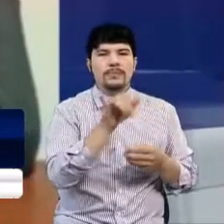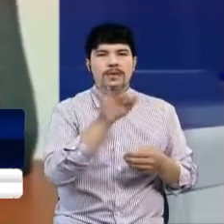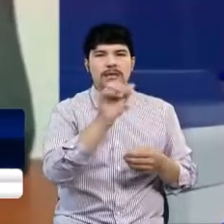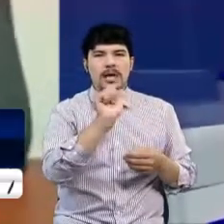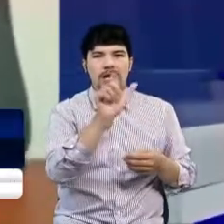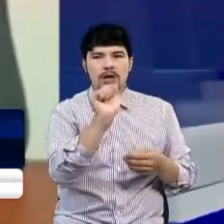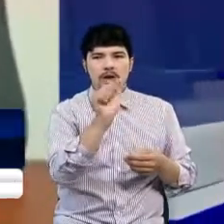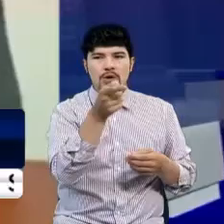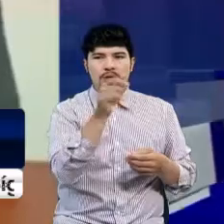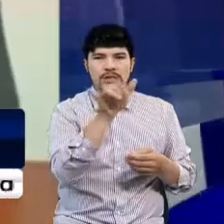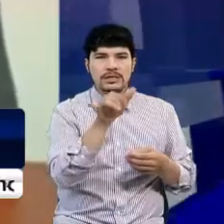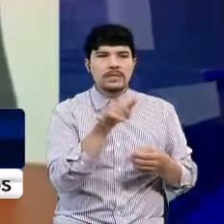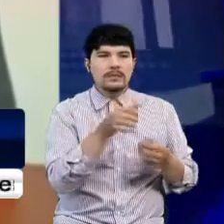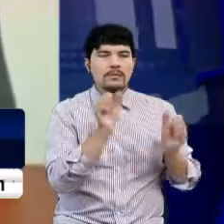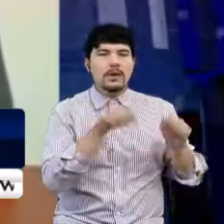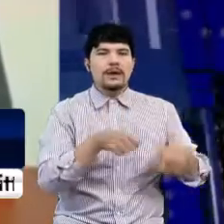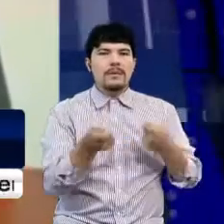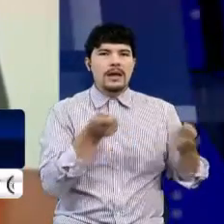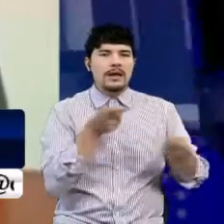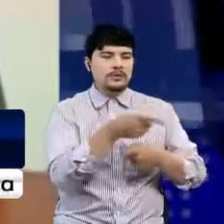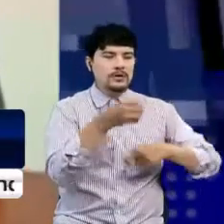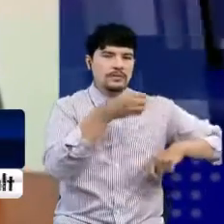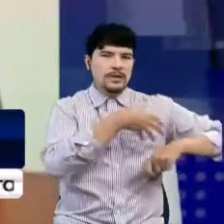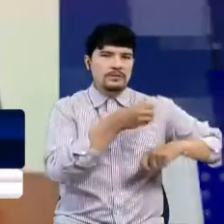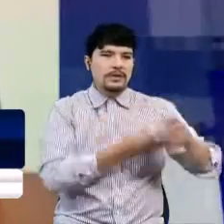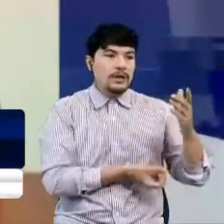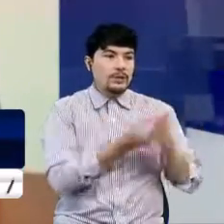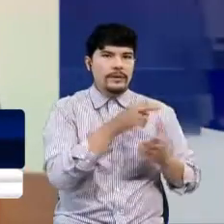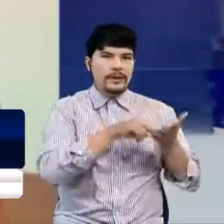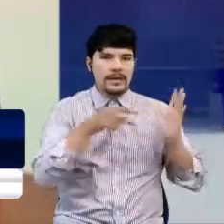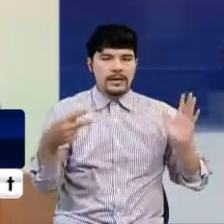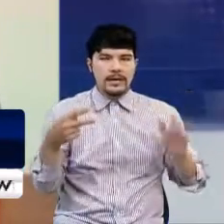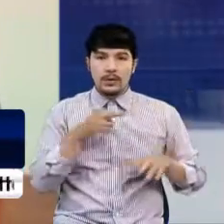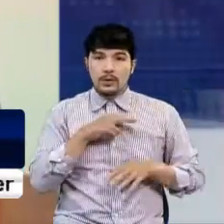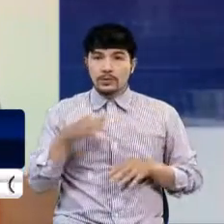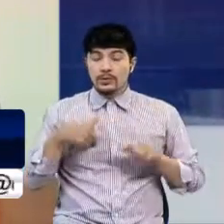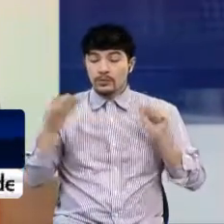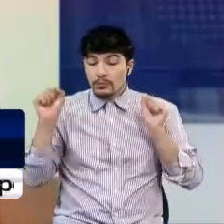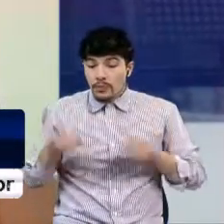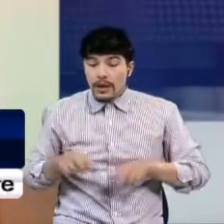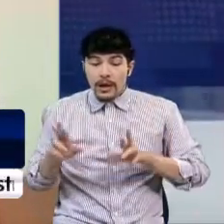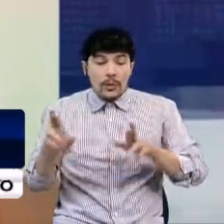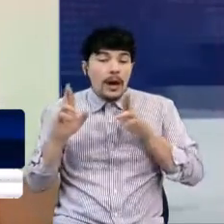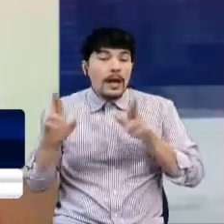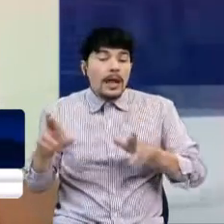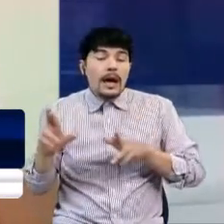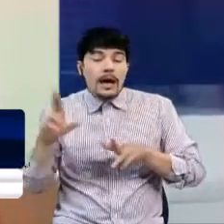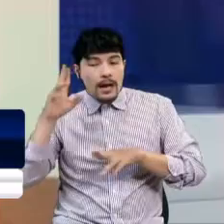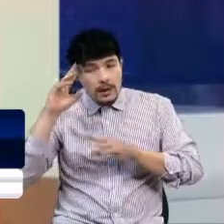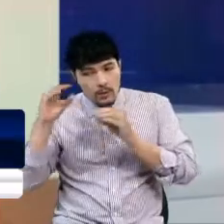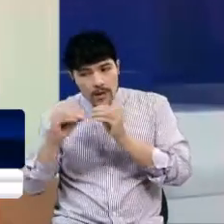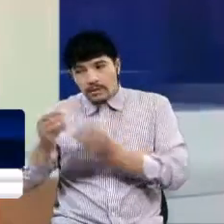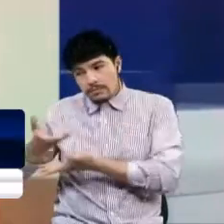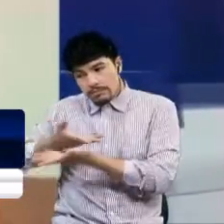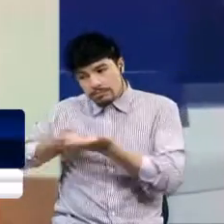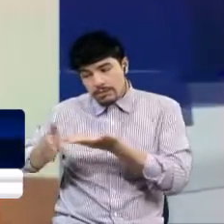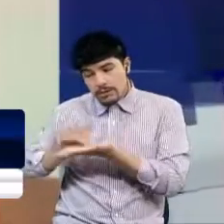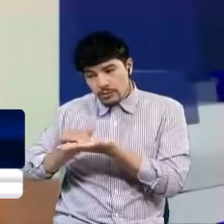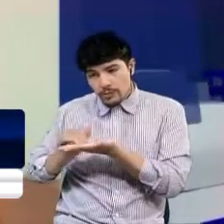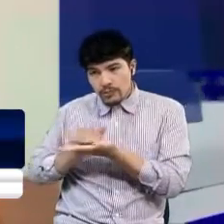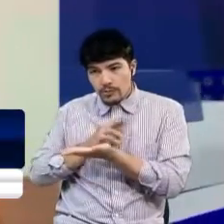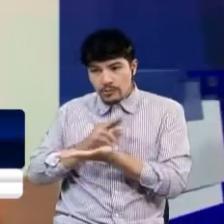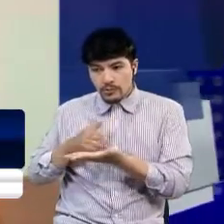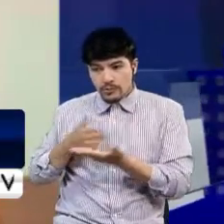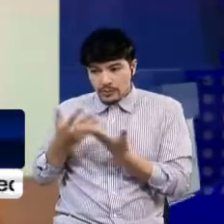de conciliación, como su nombre claramente lo indica, lo que esperamos es poder conciliar. Ahora, ¿qué es lo que